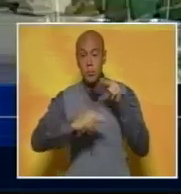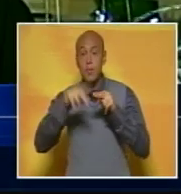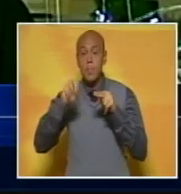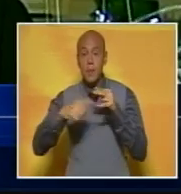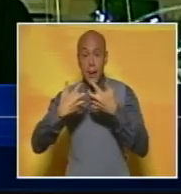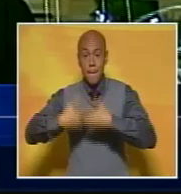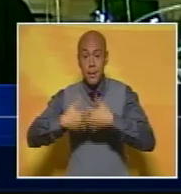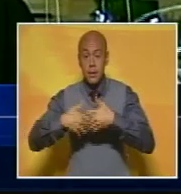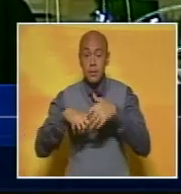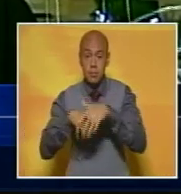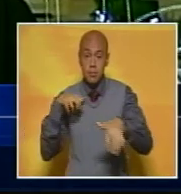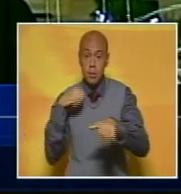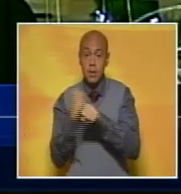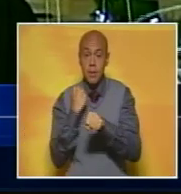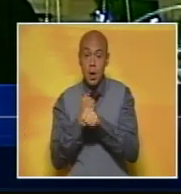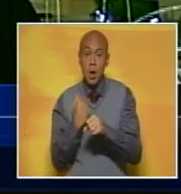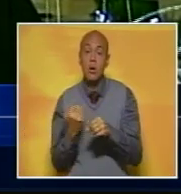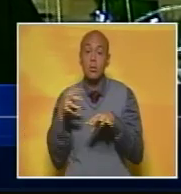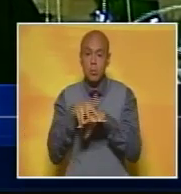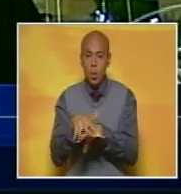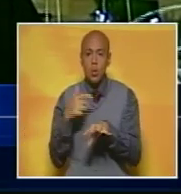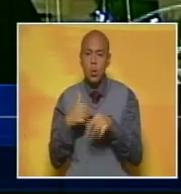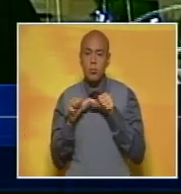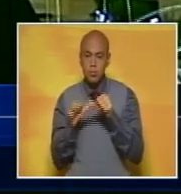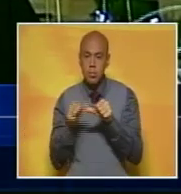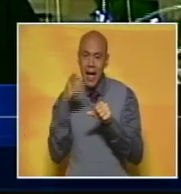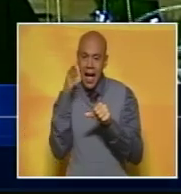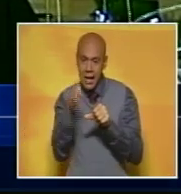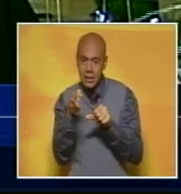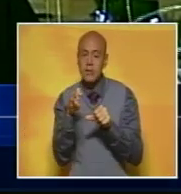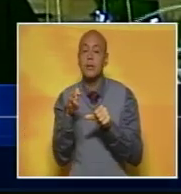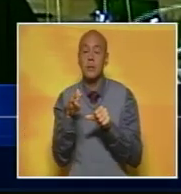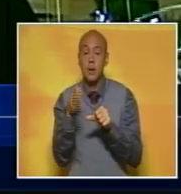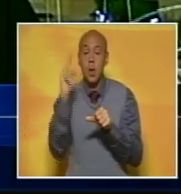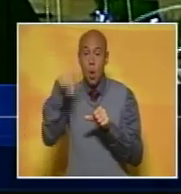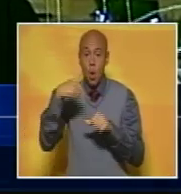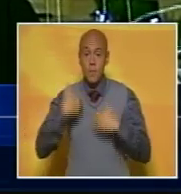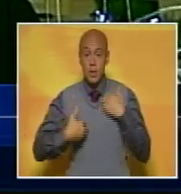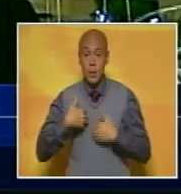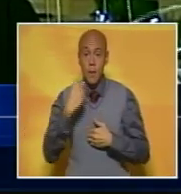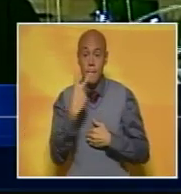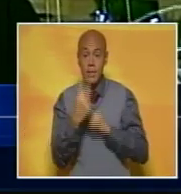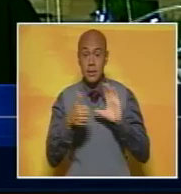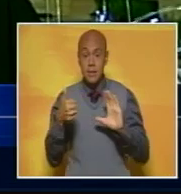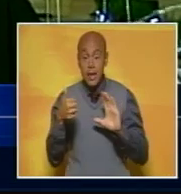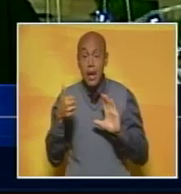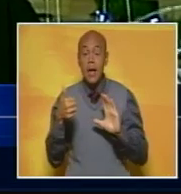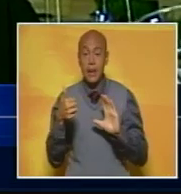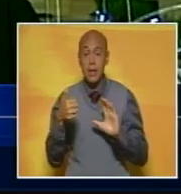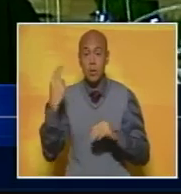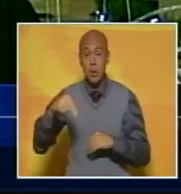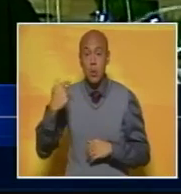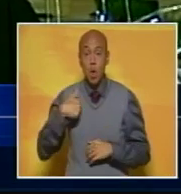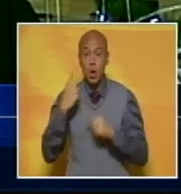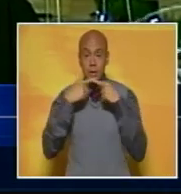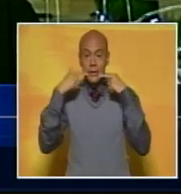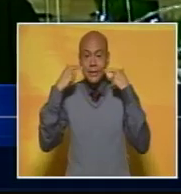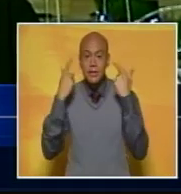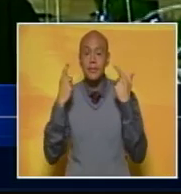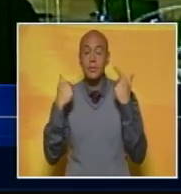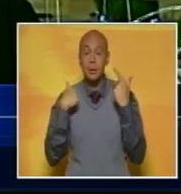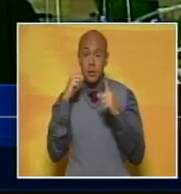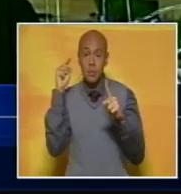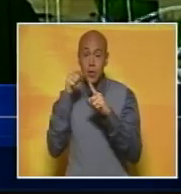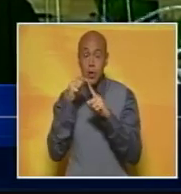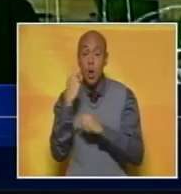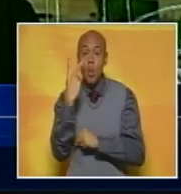empresarios. Y en ese rumbo nos vamos a mantener. Hoy, miércoles 26 de noviembre, estoy feliz de haber llegado a la meta